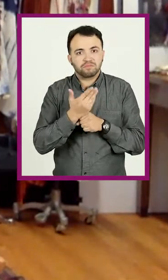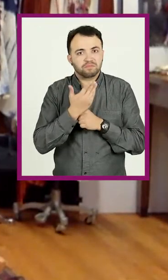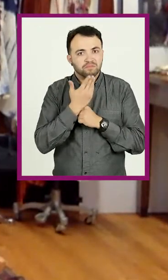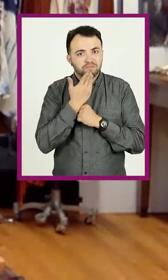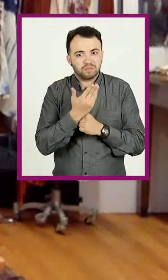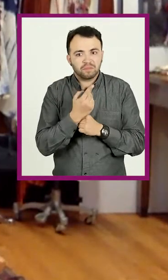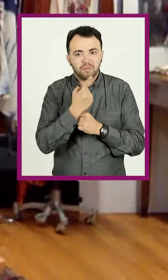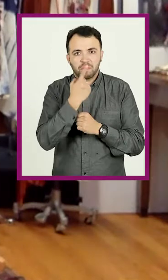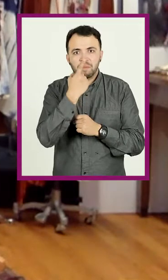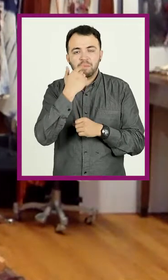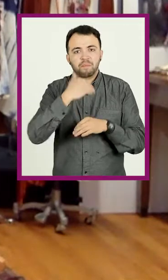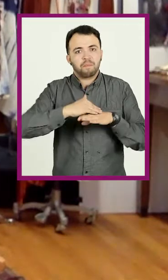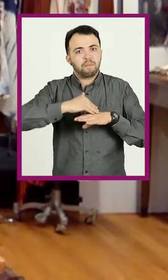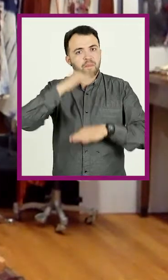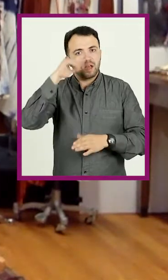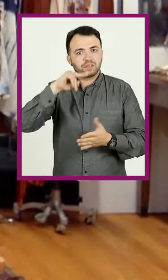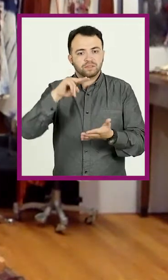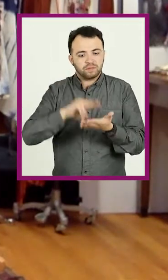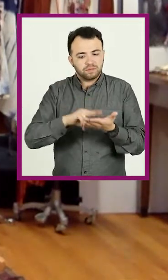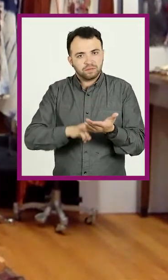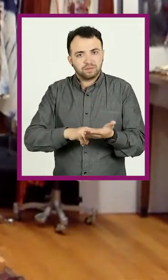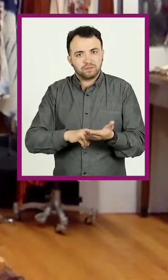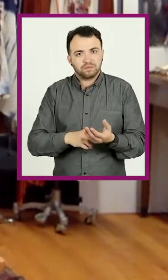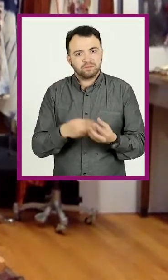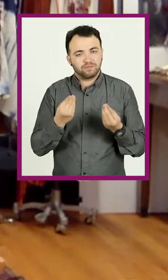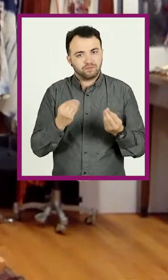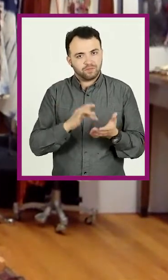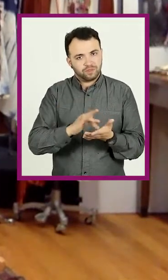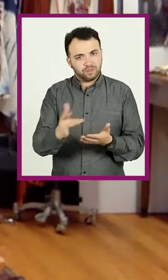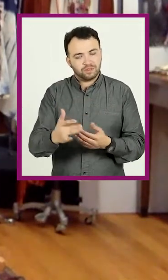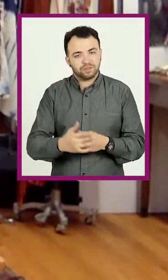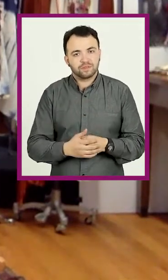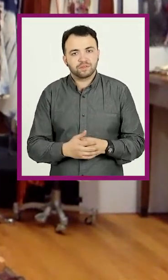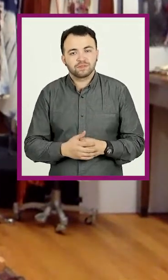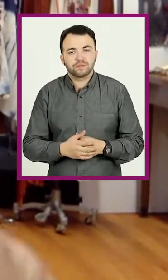más ética. Muchas gracias.